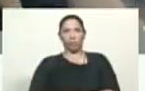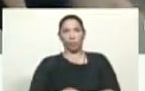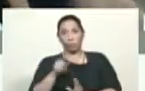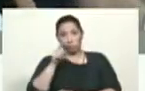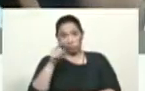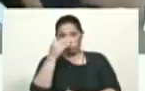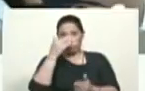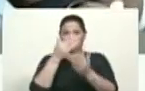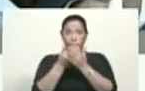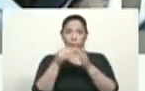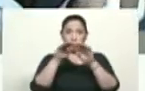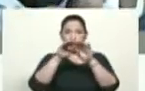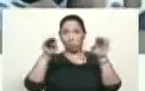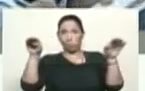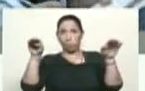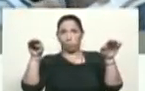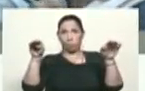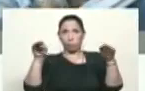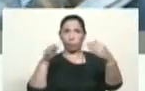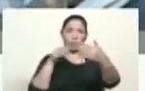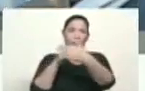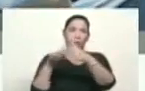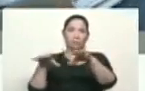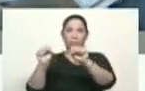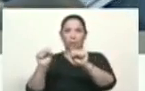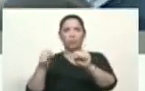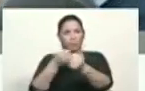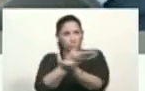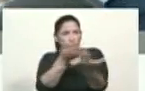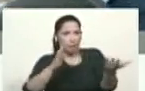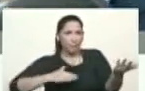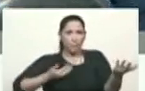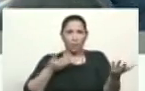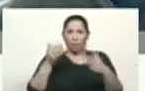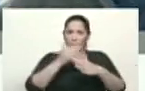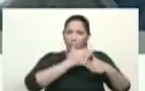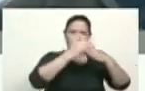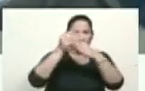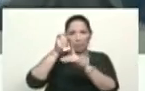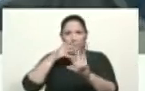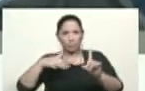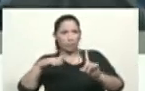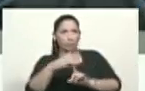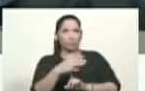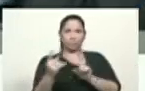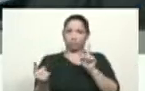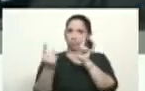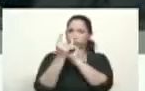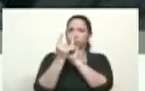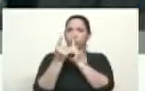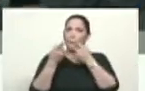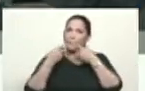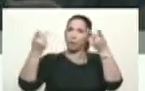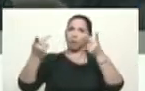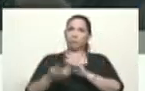está una tribuna antiimperialista para que ustedes también puedan compartir con el pueblo directamente y dar sus mensajes.